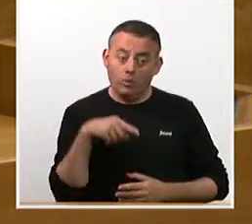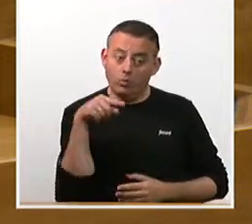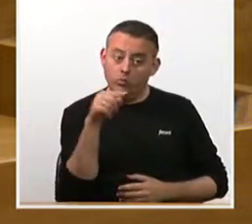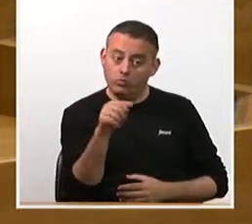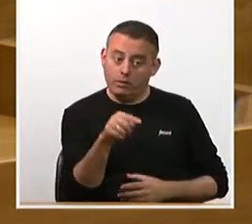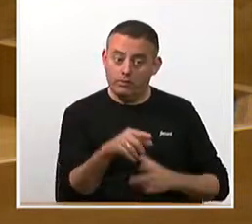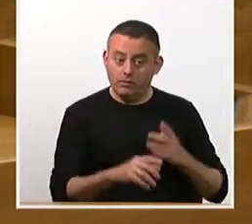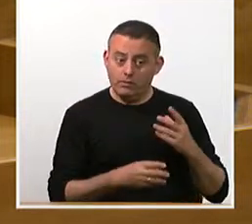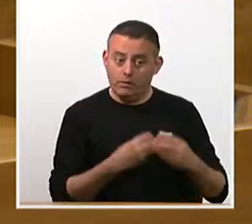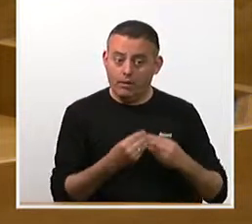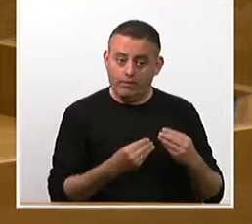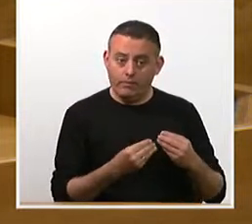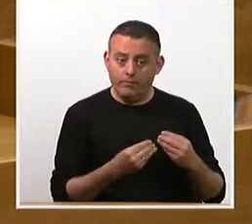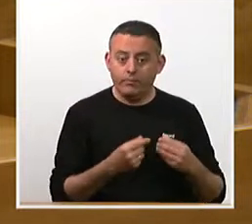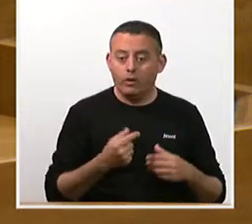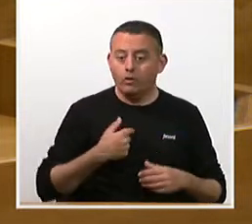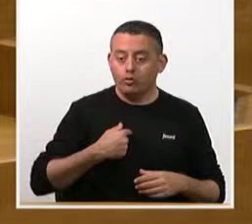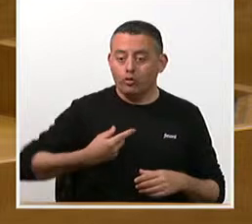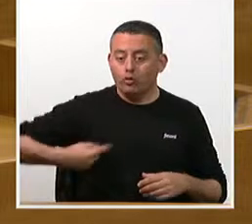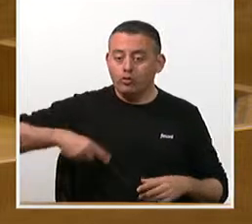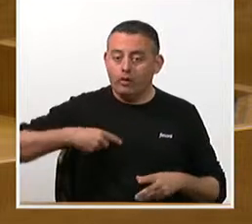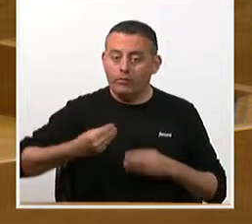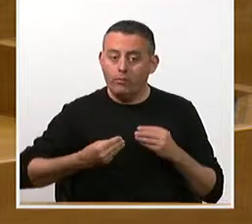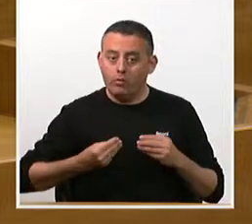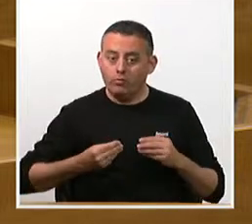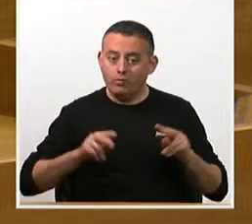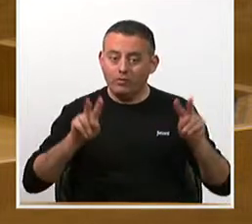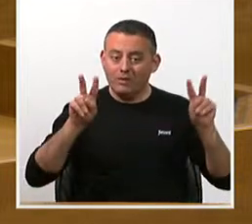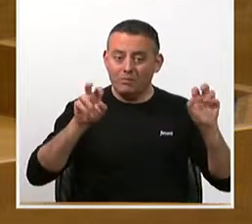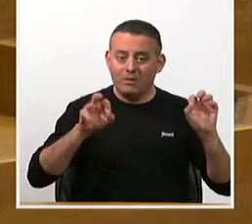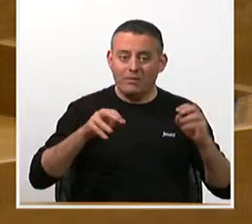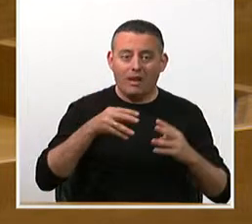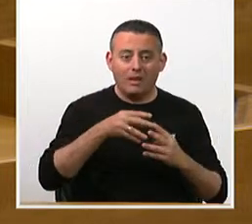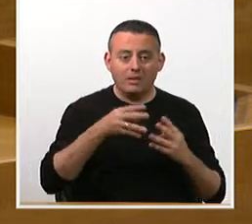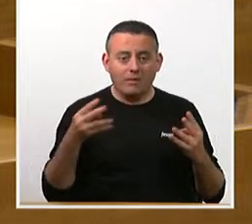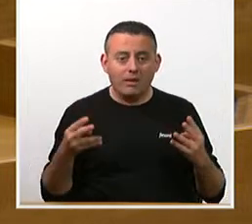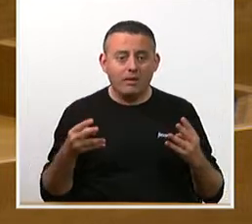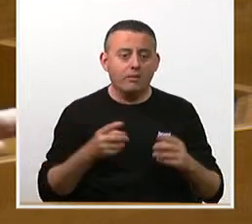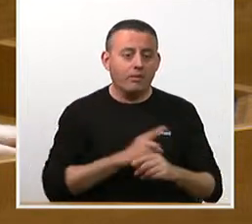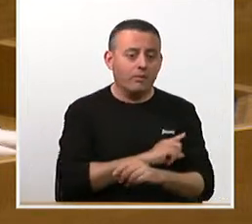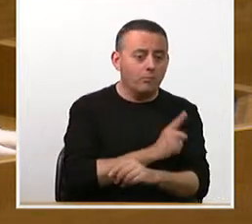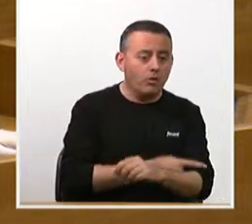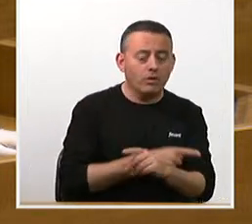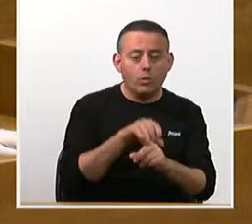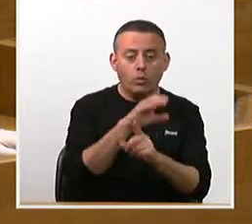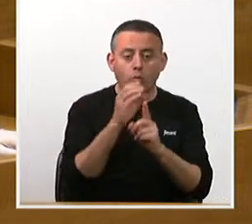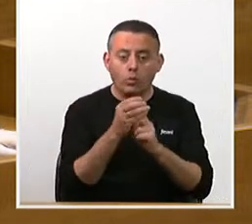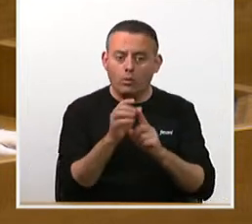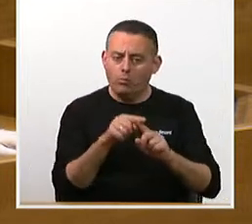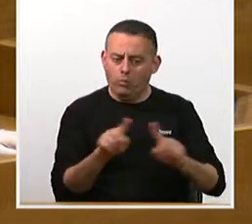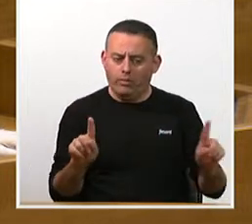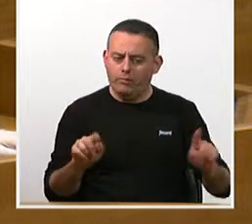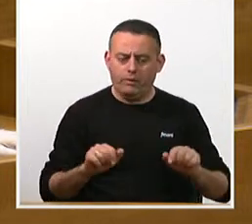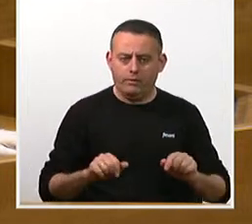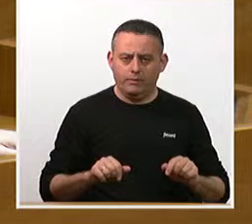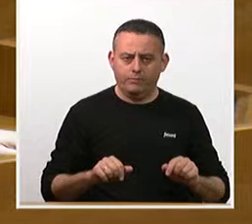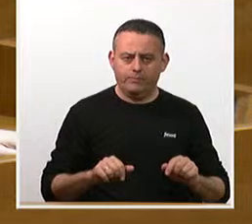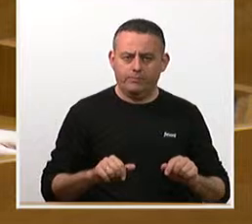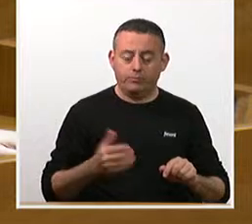nos en materia lbi el tema del esp de la cultura del que vanar